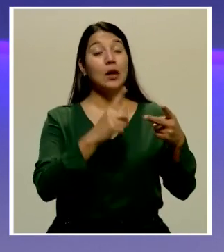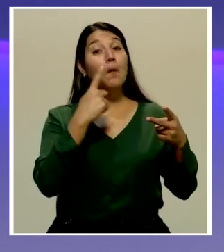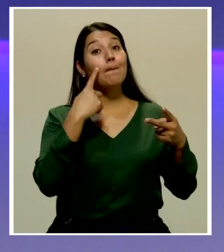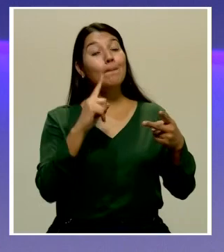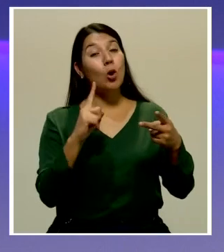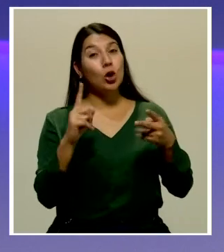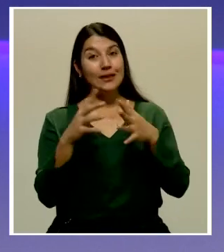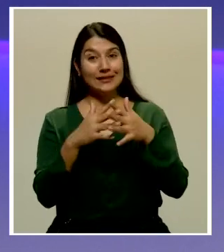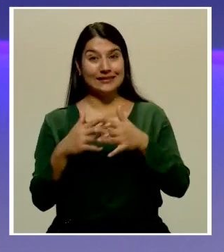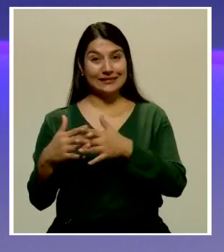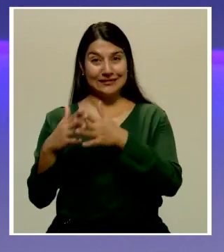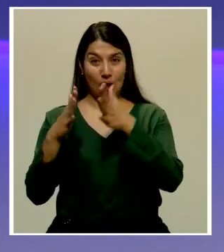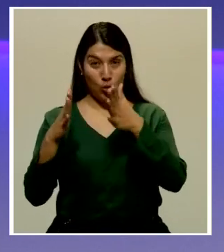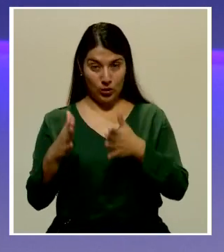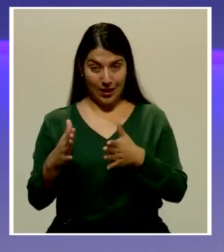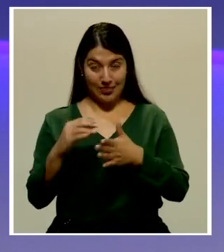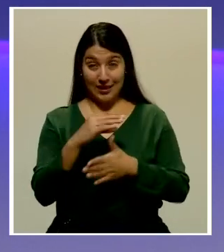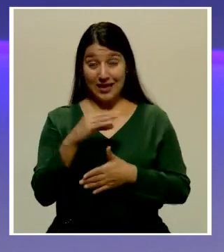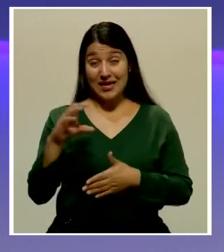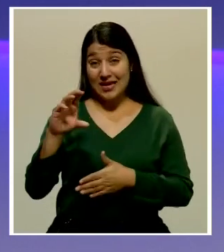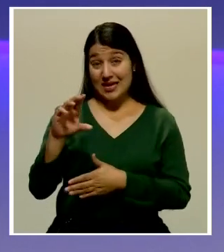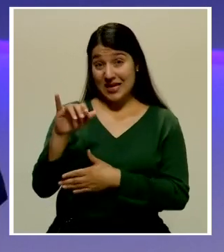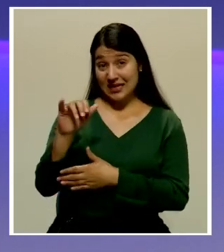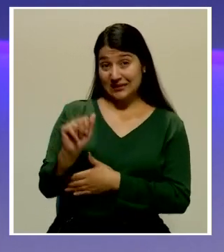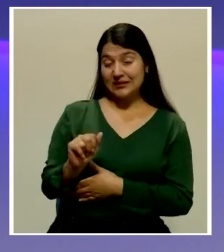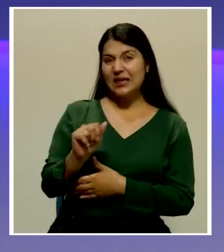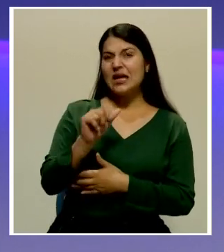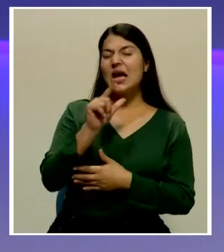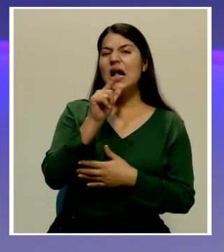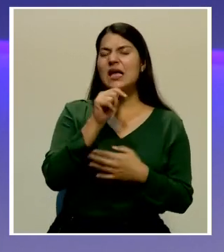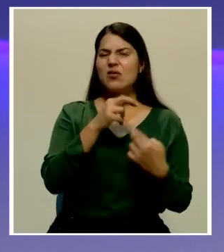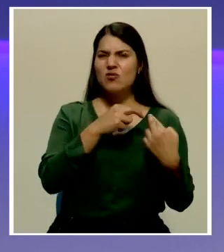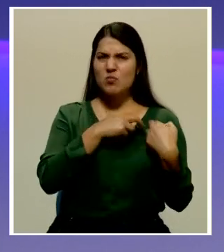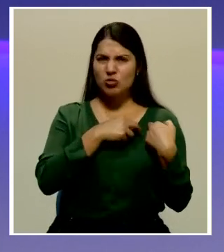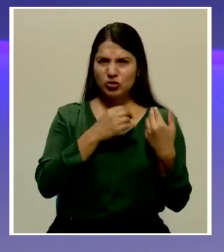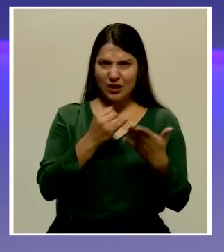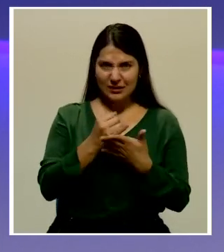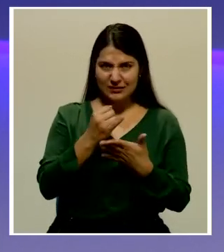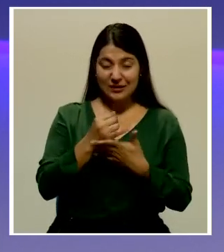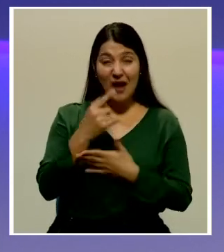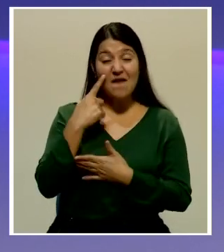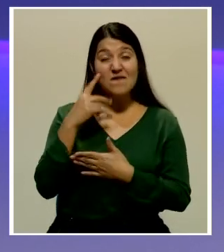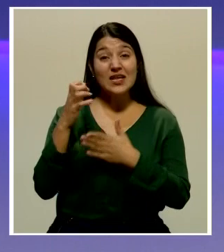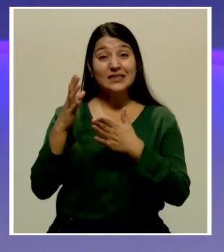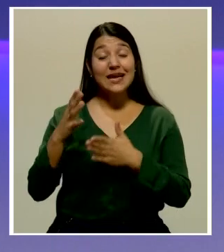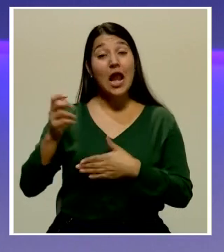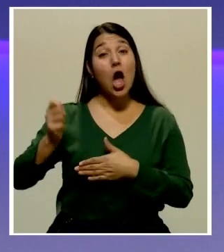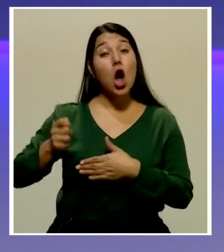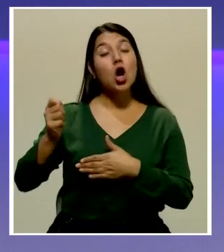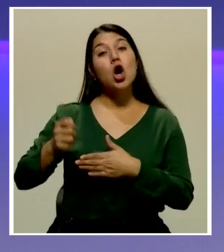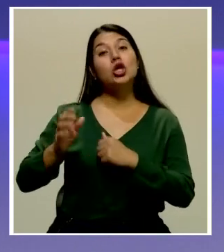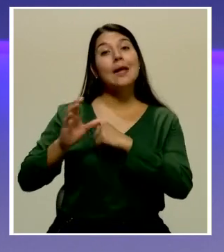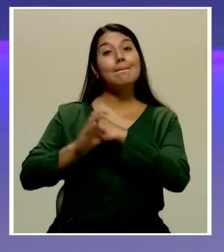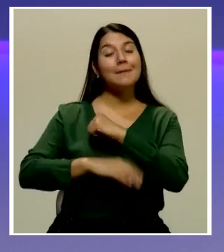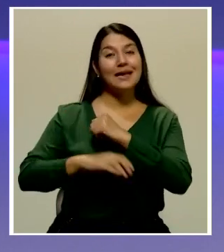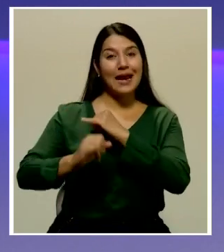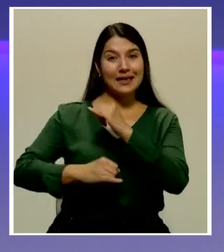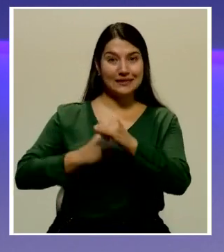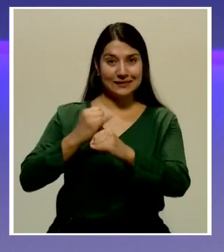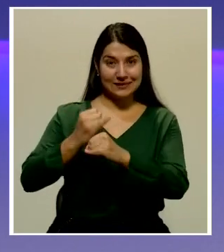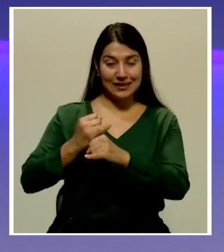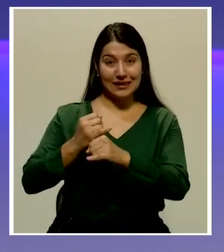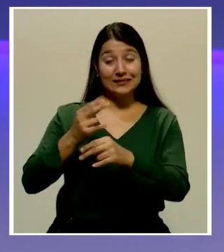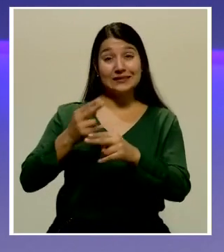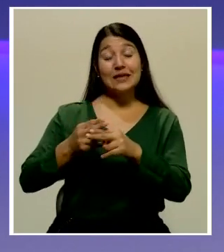CIA. La investigación está a cargo de la fiscal de la Corte Penal Internacional,